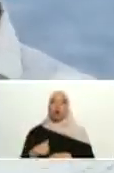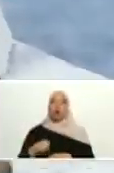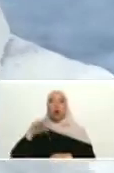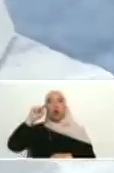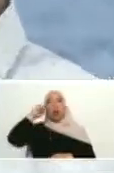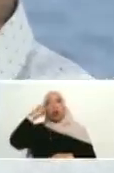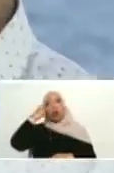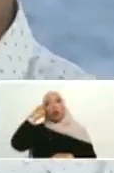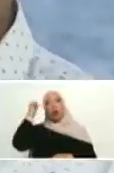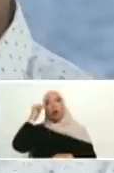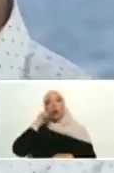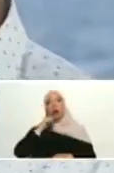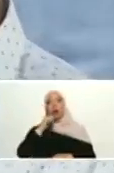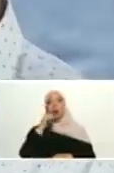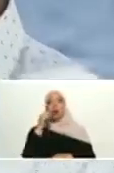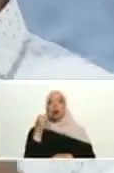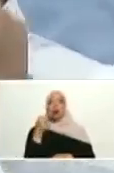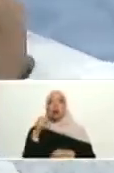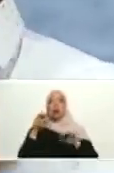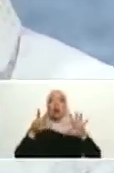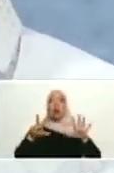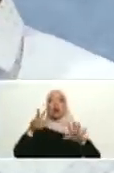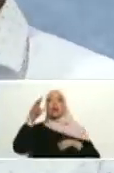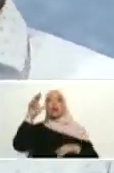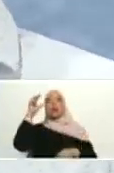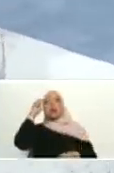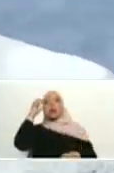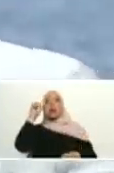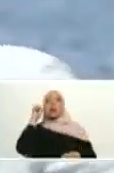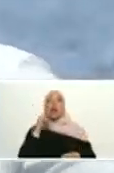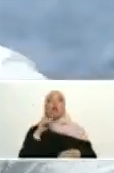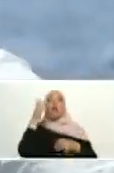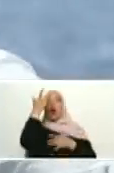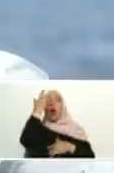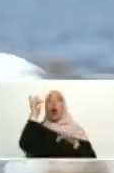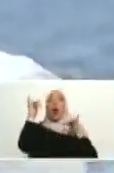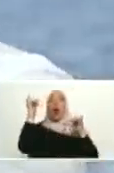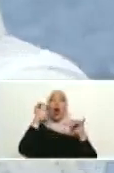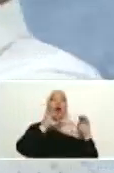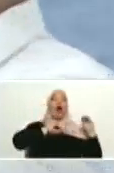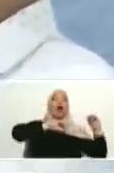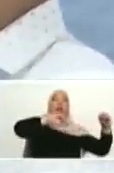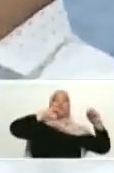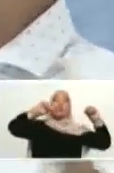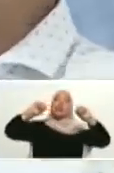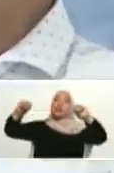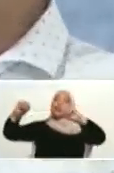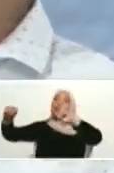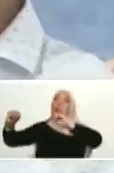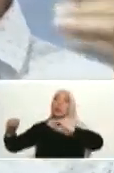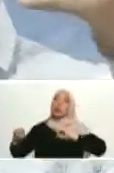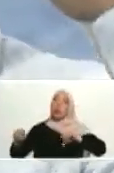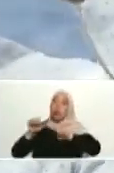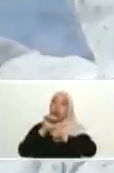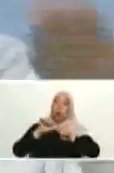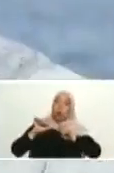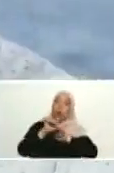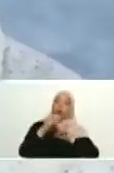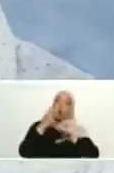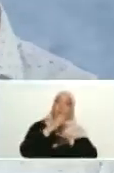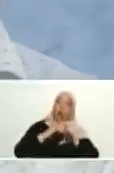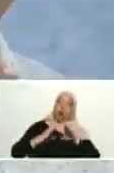recordarles que este sábado es la octavita de carnaval y estamos convocando para todos los espacios culturales abiertos, los establecimientos culturales, para